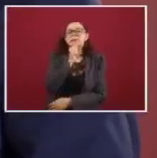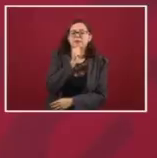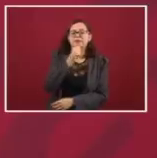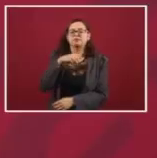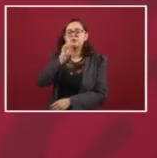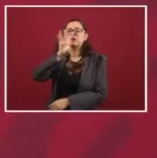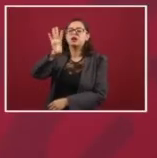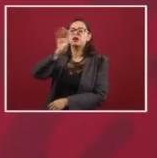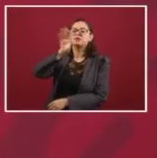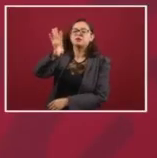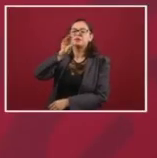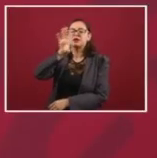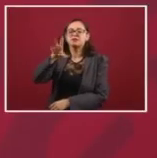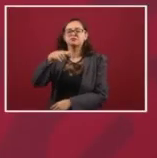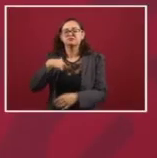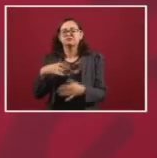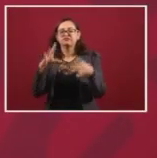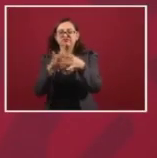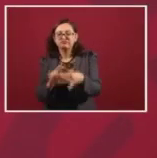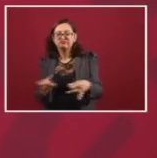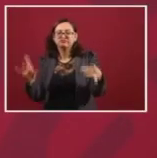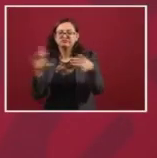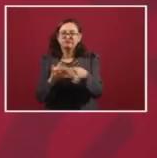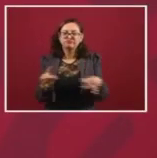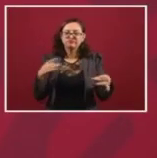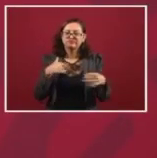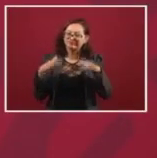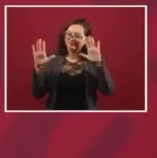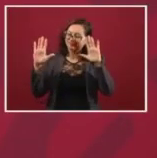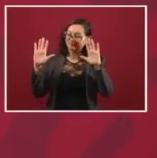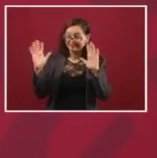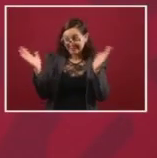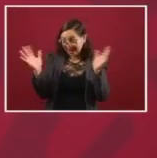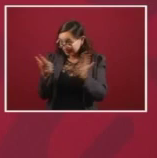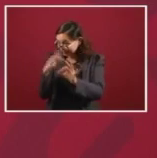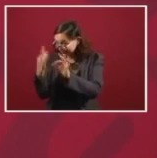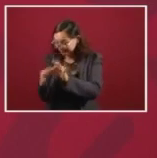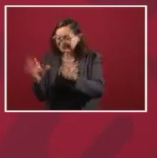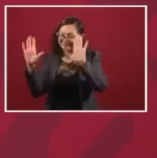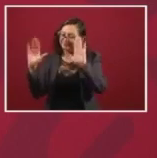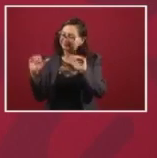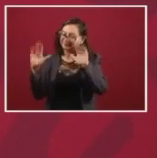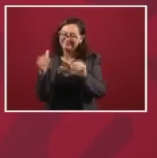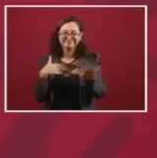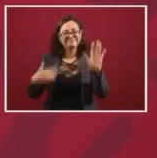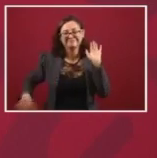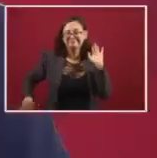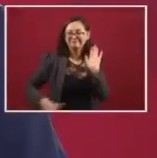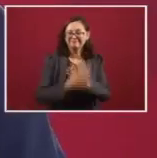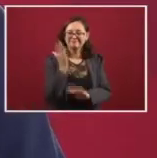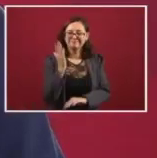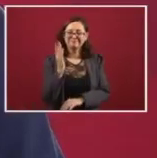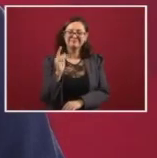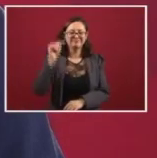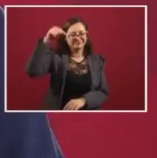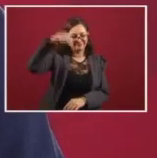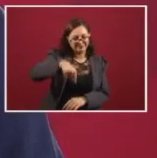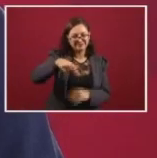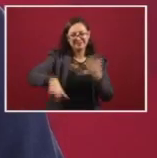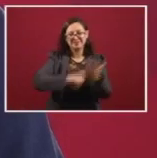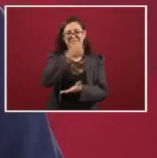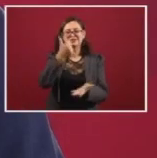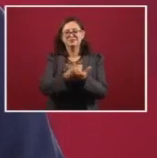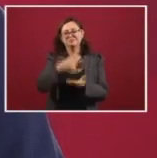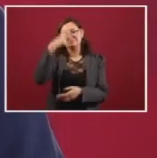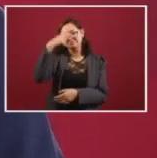les hablé. Y adiós, adiós, vámonos. Y llegamos aquí